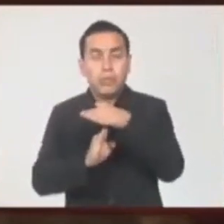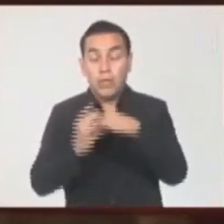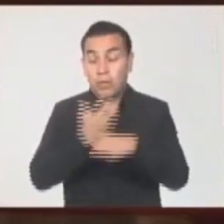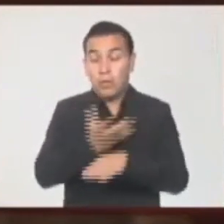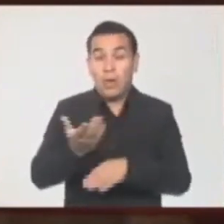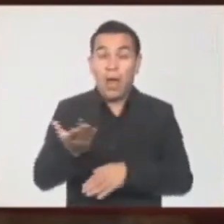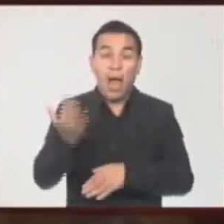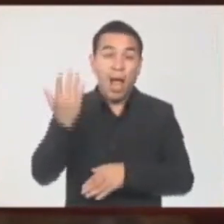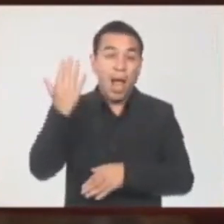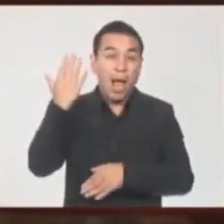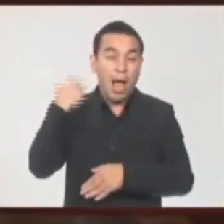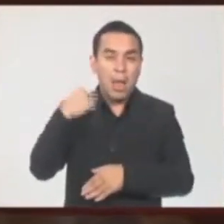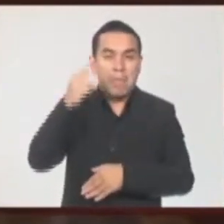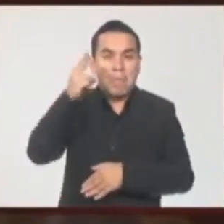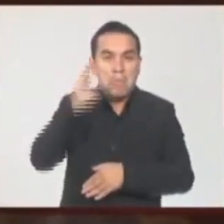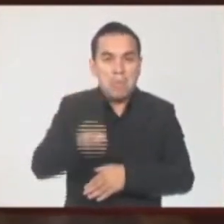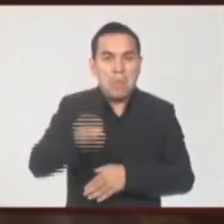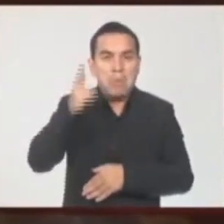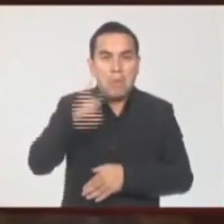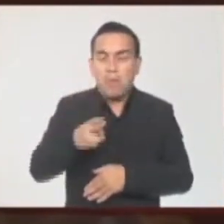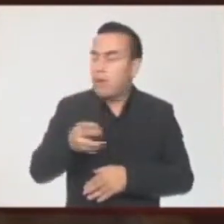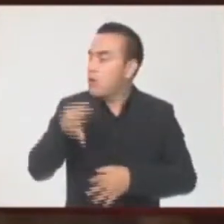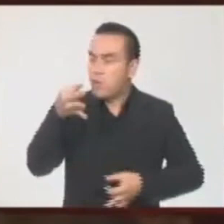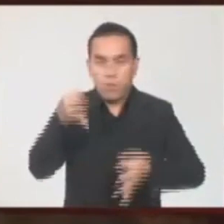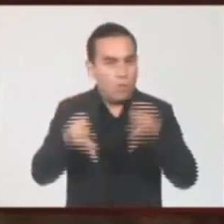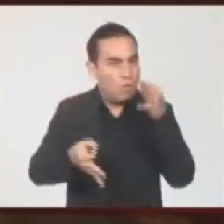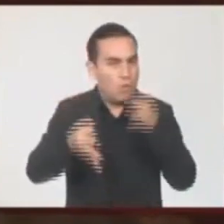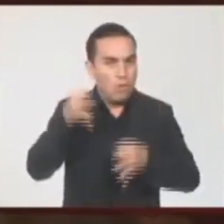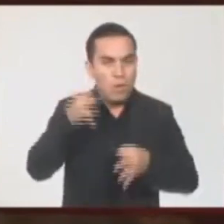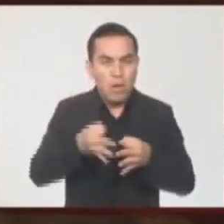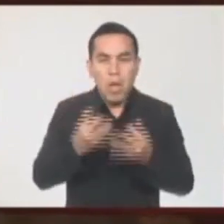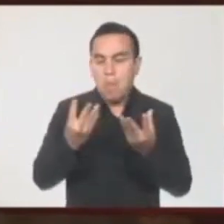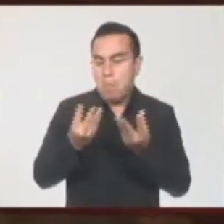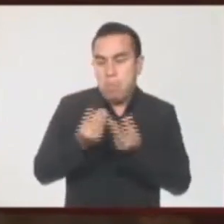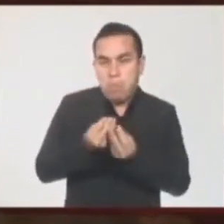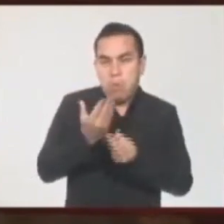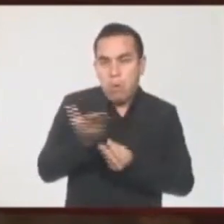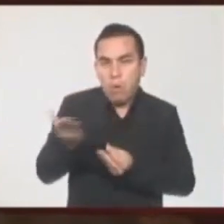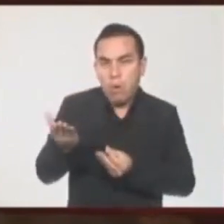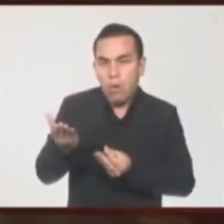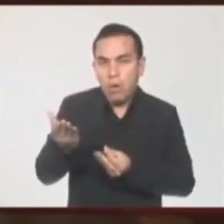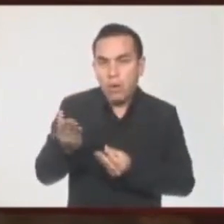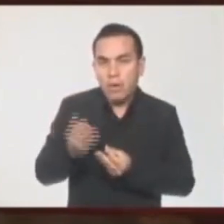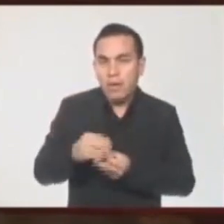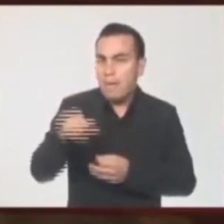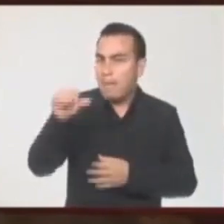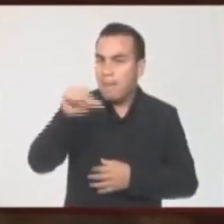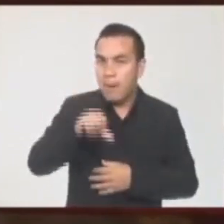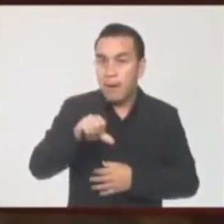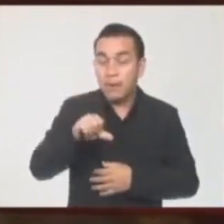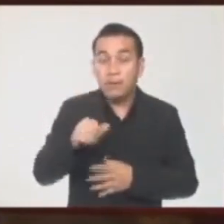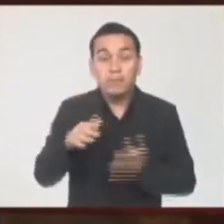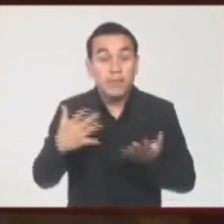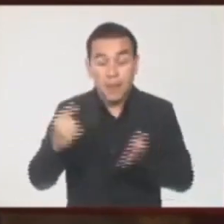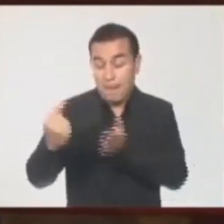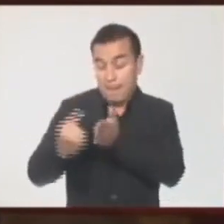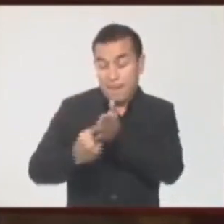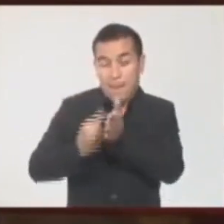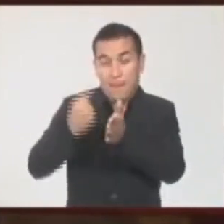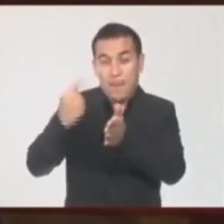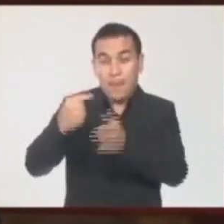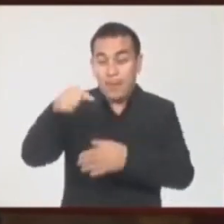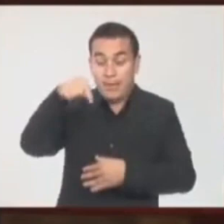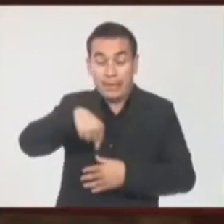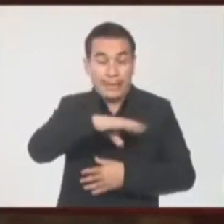tuvieron tantos años atados a la injusticia, a la zozobra y al pesimismo. Por primera vez en